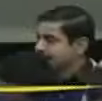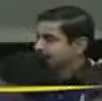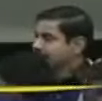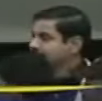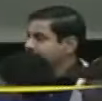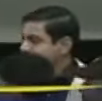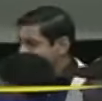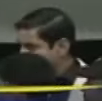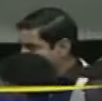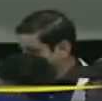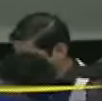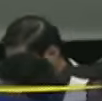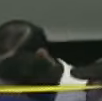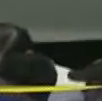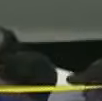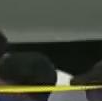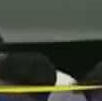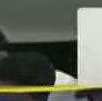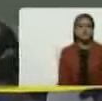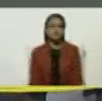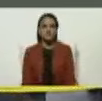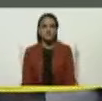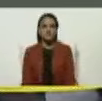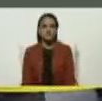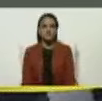le agradezco mucho a los autores,